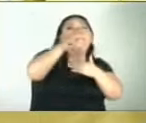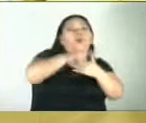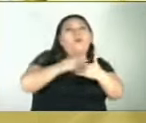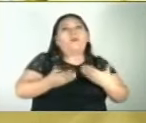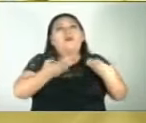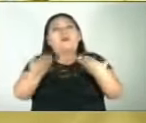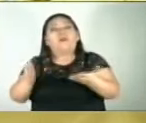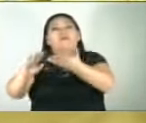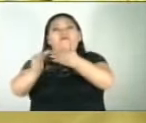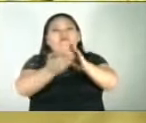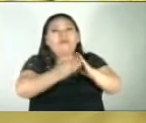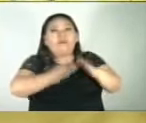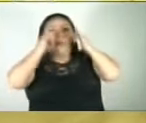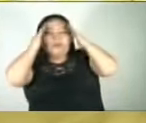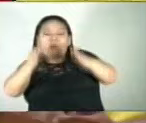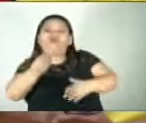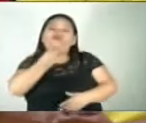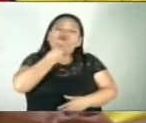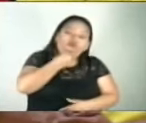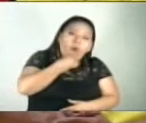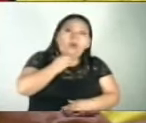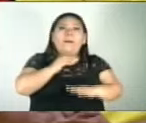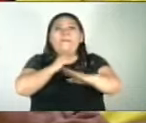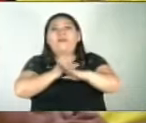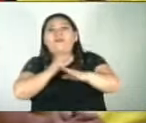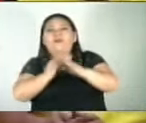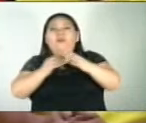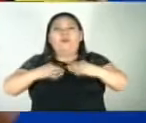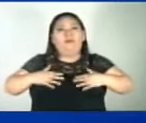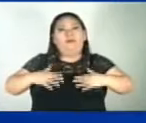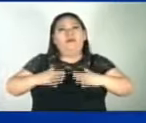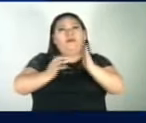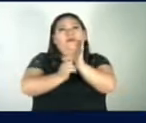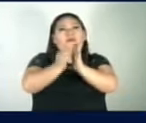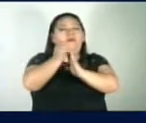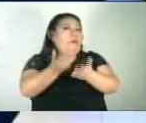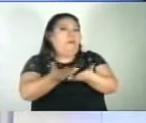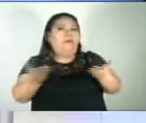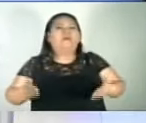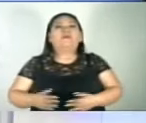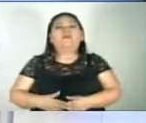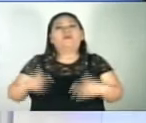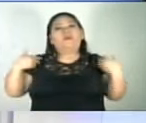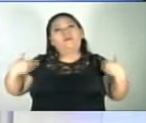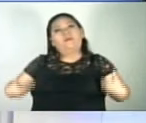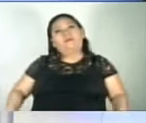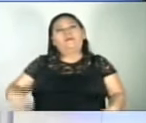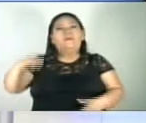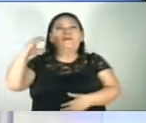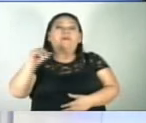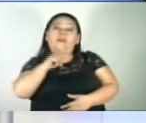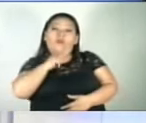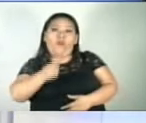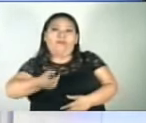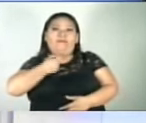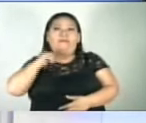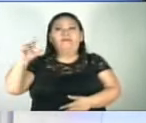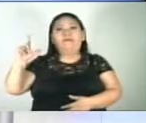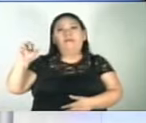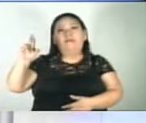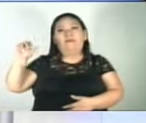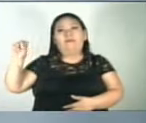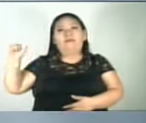comunidad enfocados al adulto mayor, prevención del cáncer de mama, entre otros. Soy Clarisa Cepeda y gracias por acompañarme en